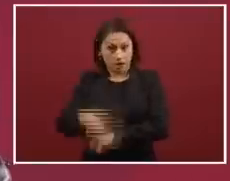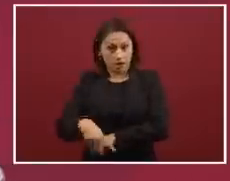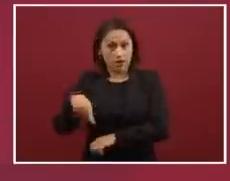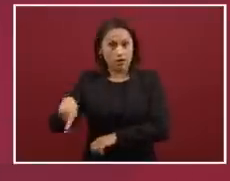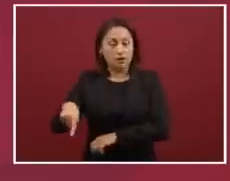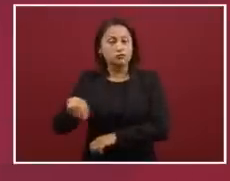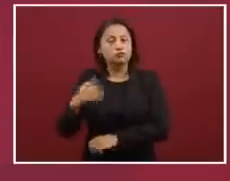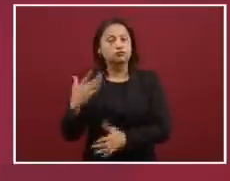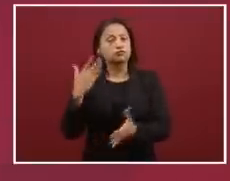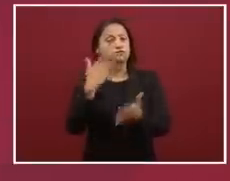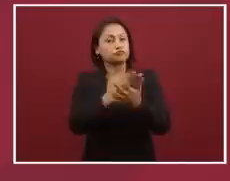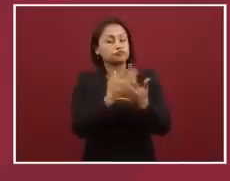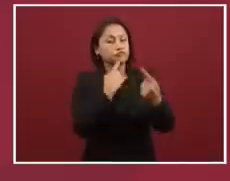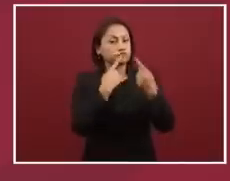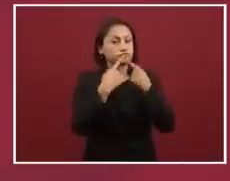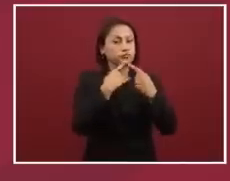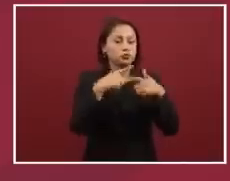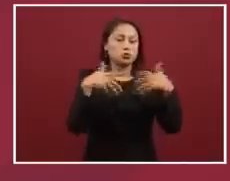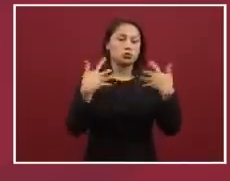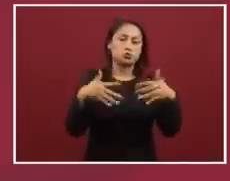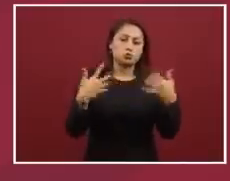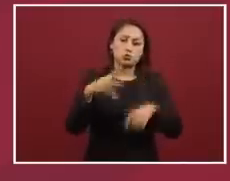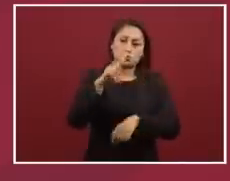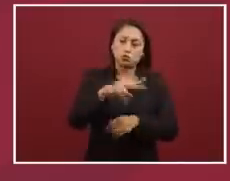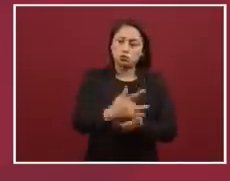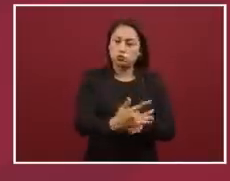Sin embargo, porque